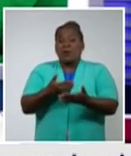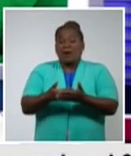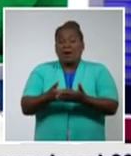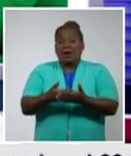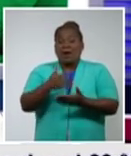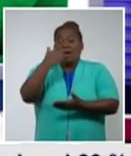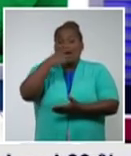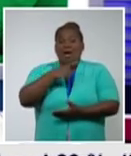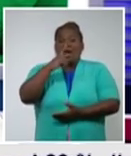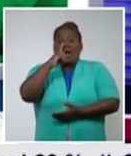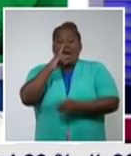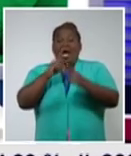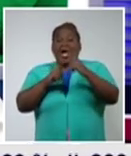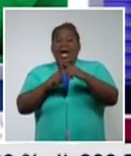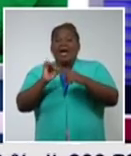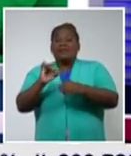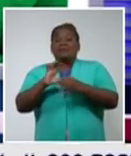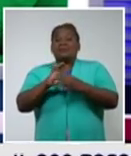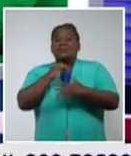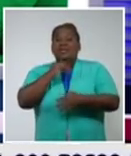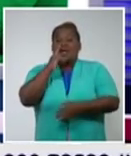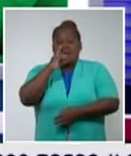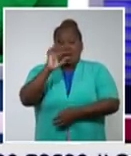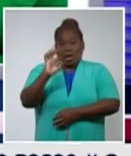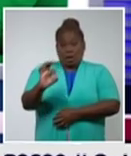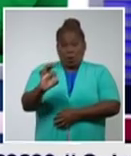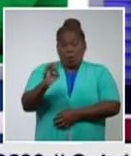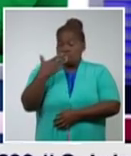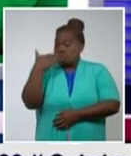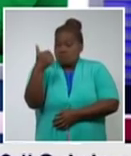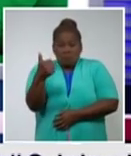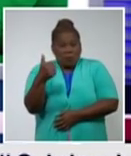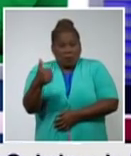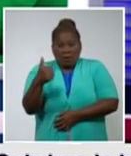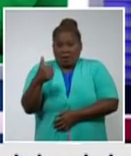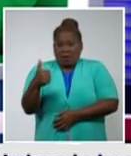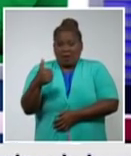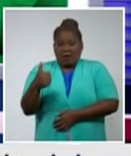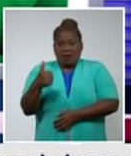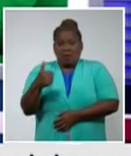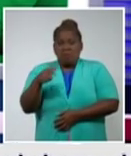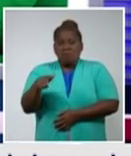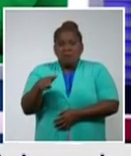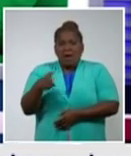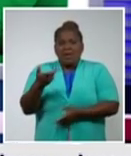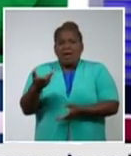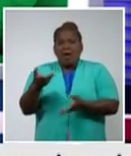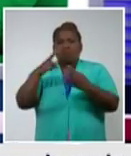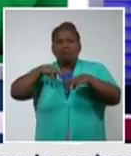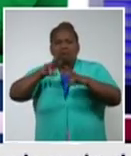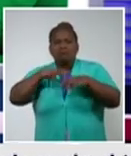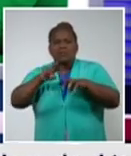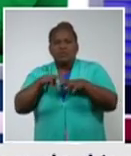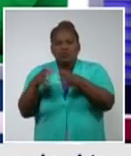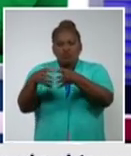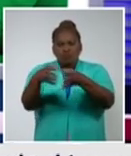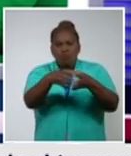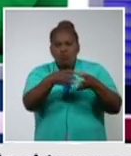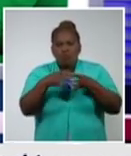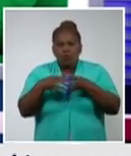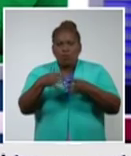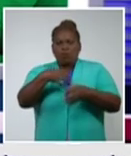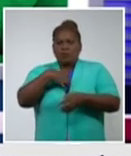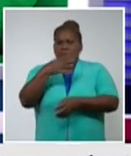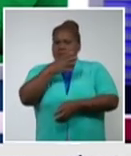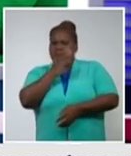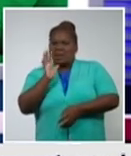muy efectivo, sobre todo para hacer estudios de grupos de población con síntomas de la enfermedad.